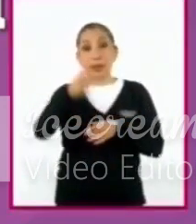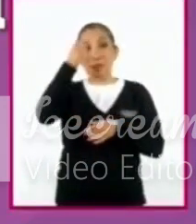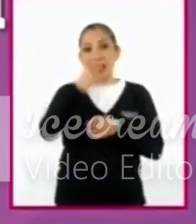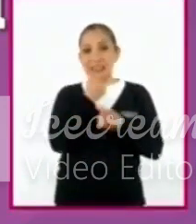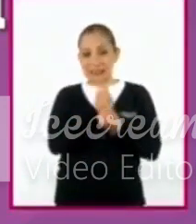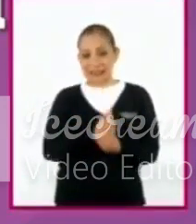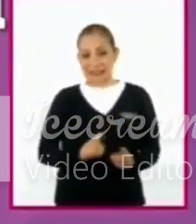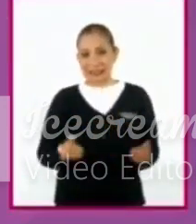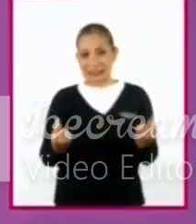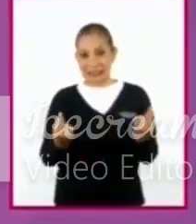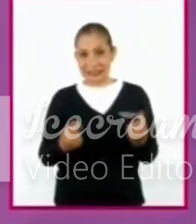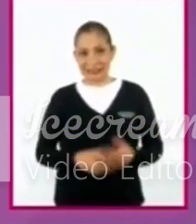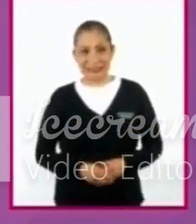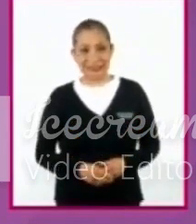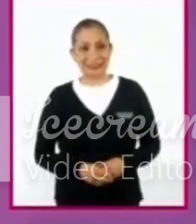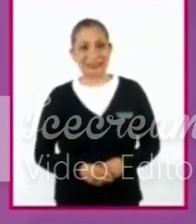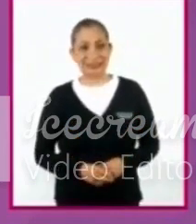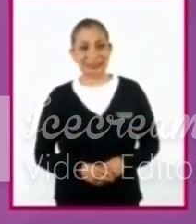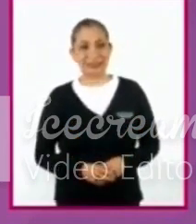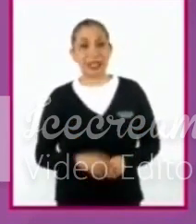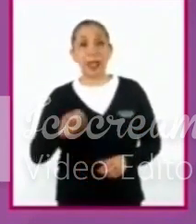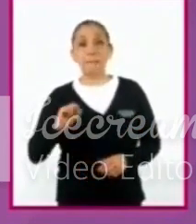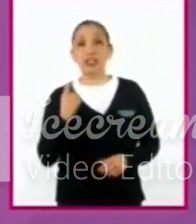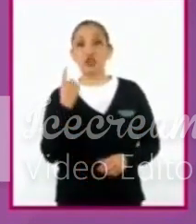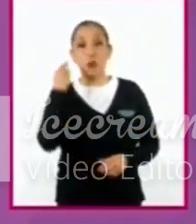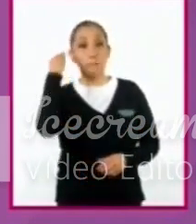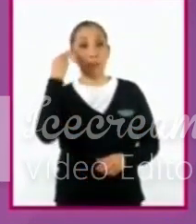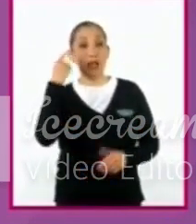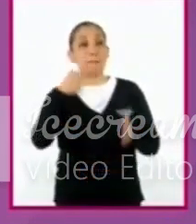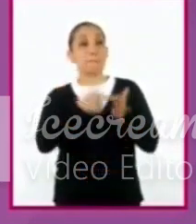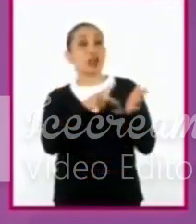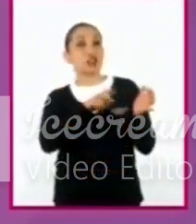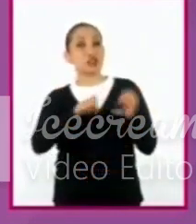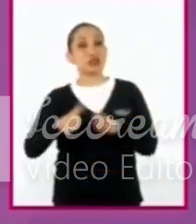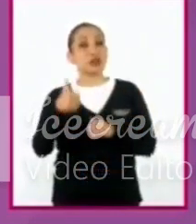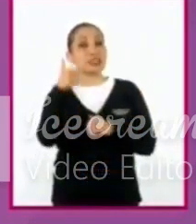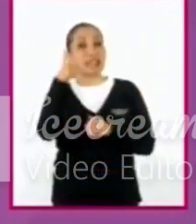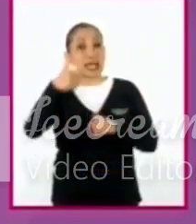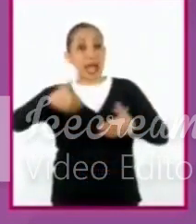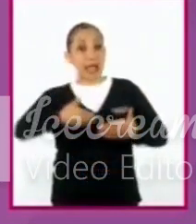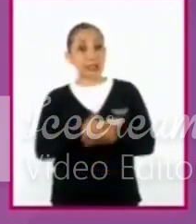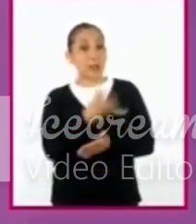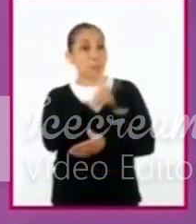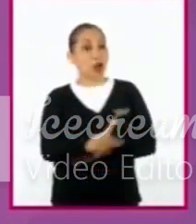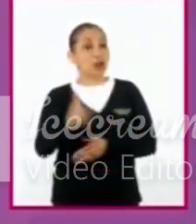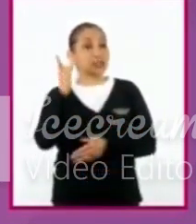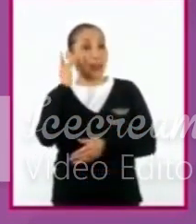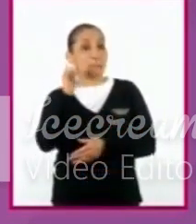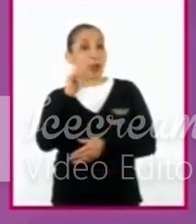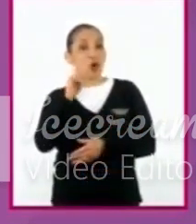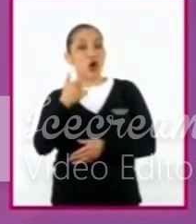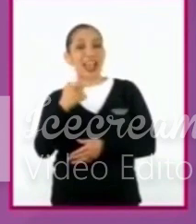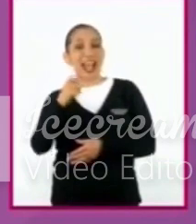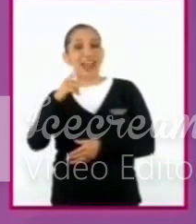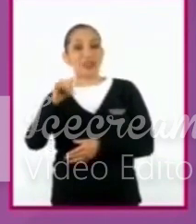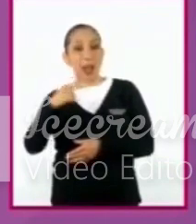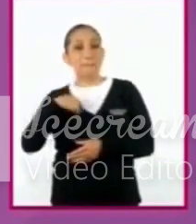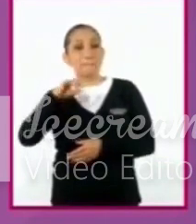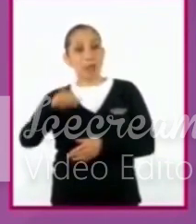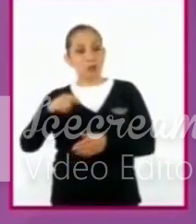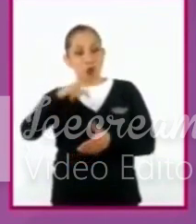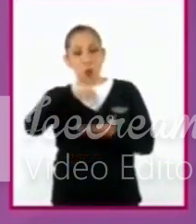infancia. En 21 de marzo de 1806 nací en el pueblo de San Pablo Gelatao de la